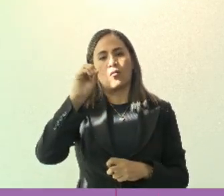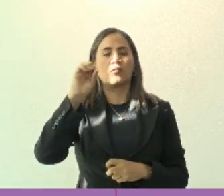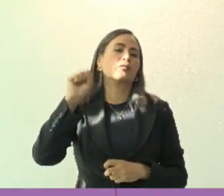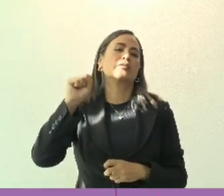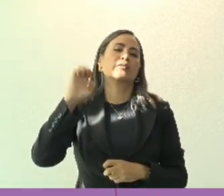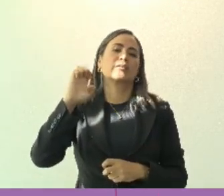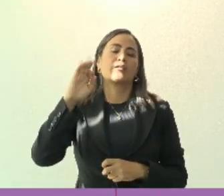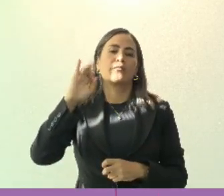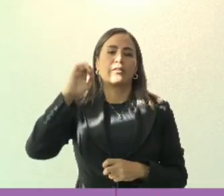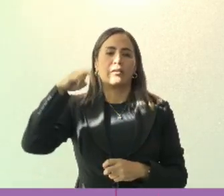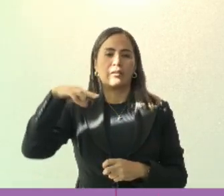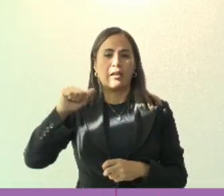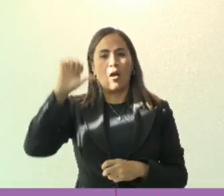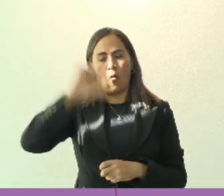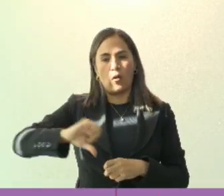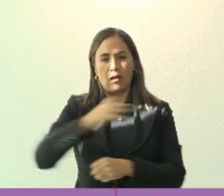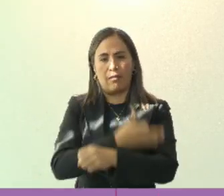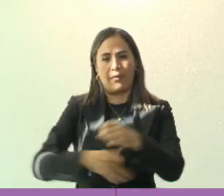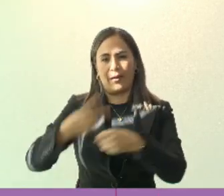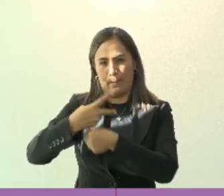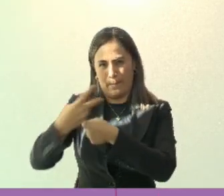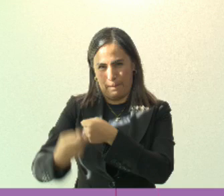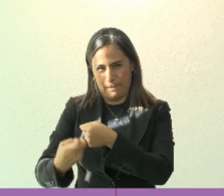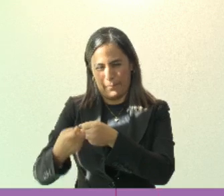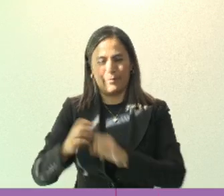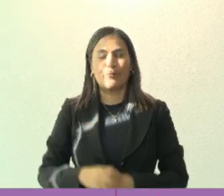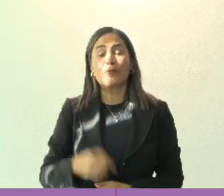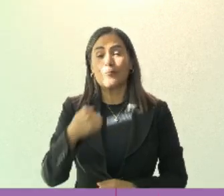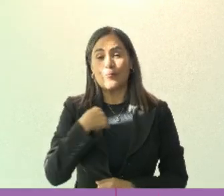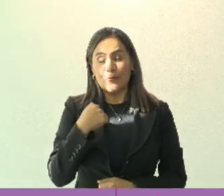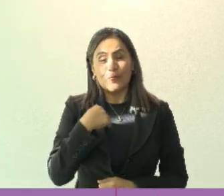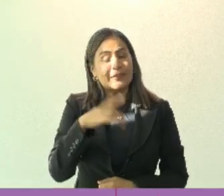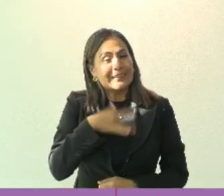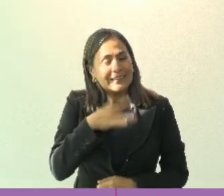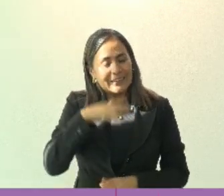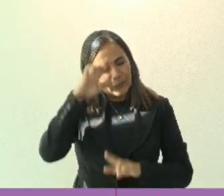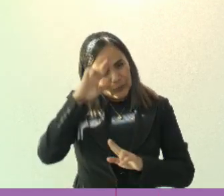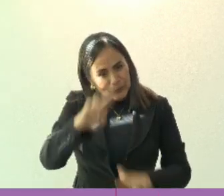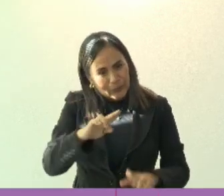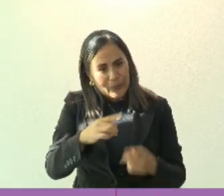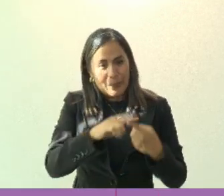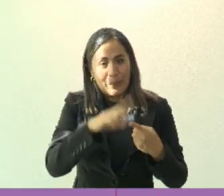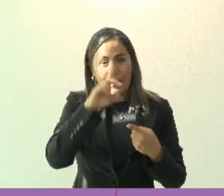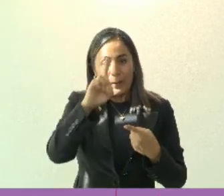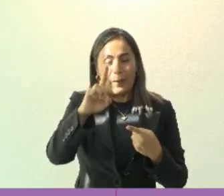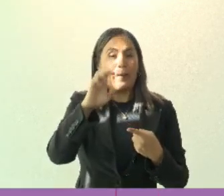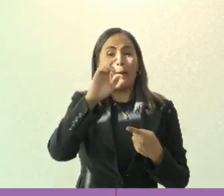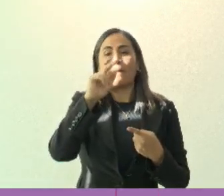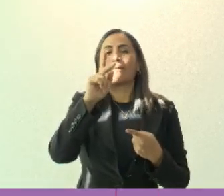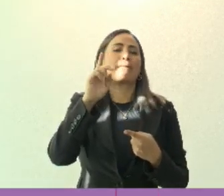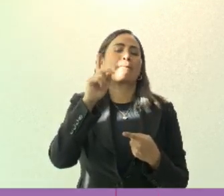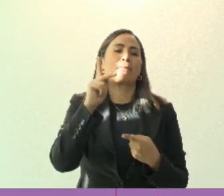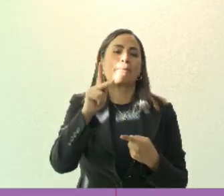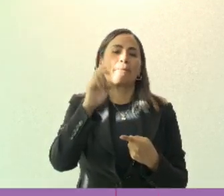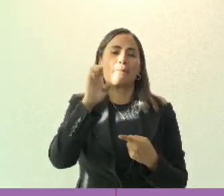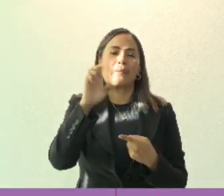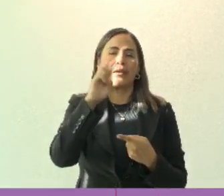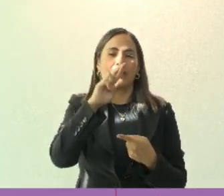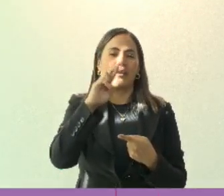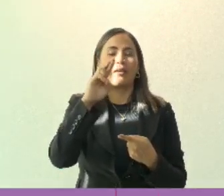ustedes, que además me honra de poder estar con don Pedro, con Cristina y con Armando